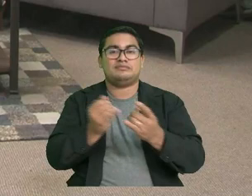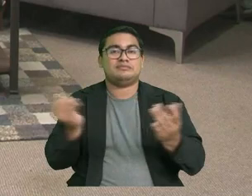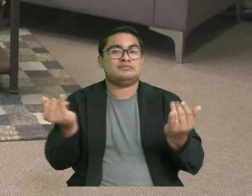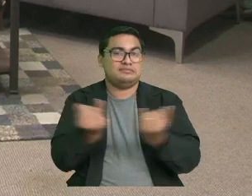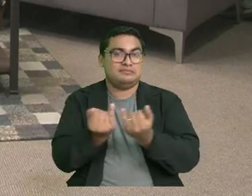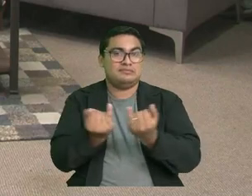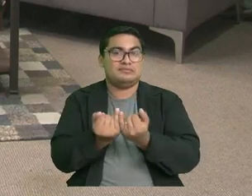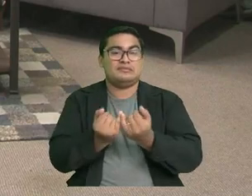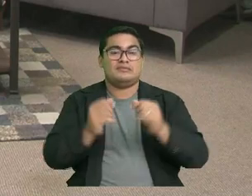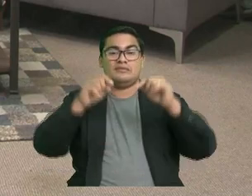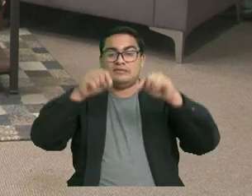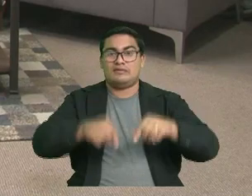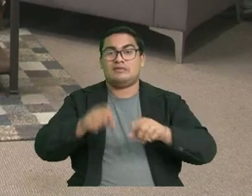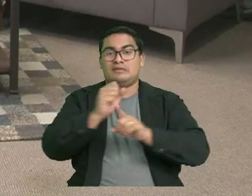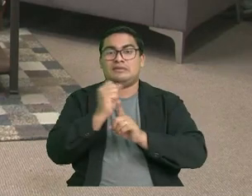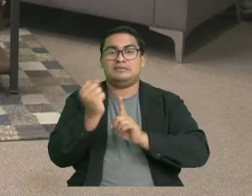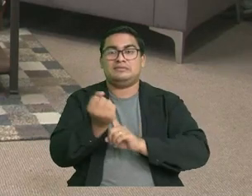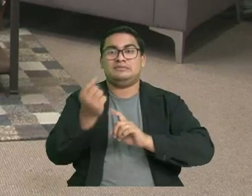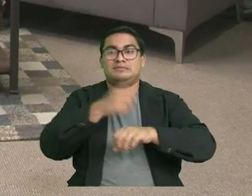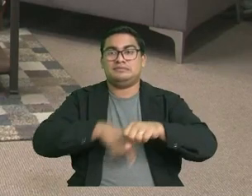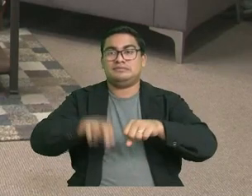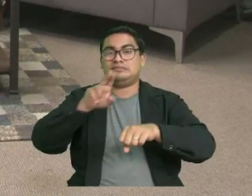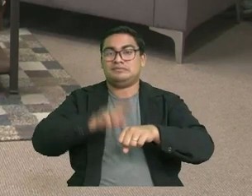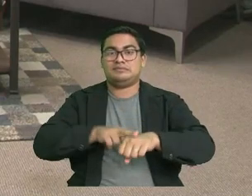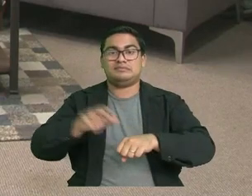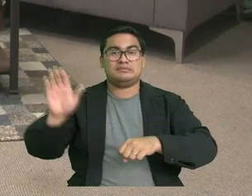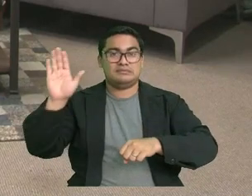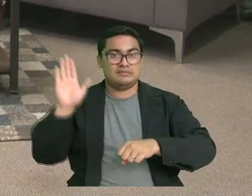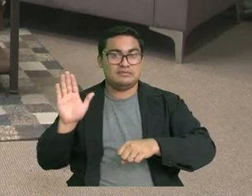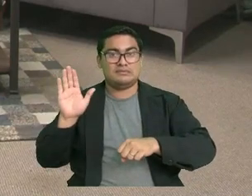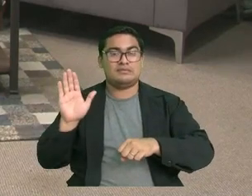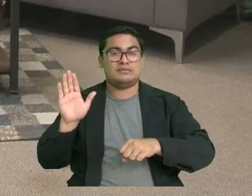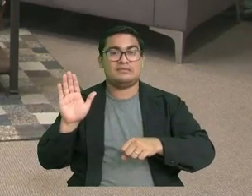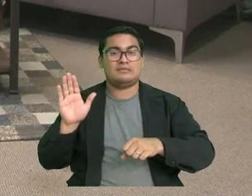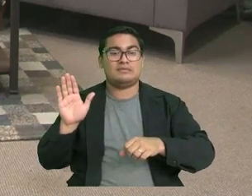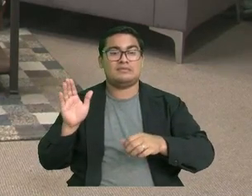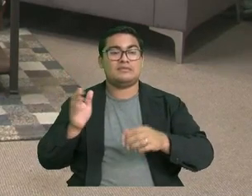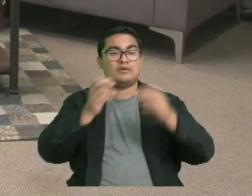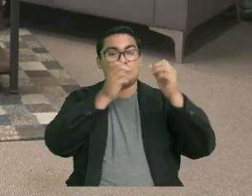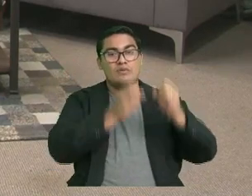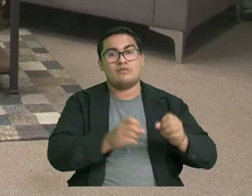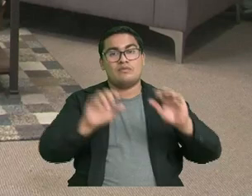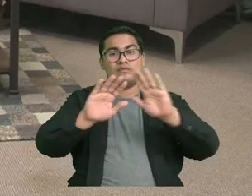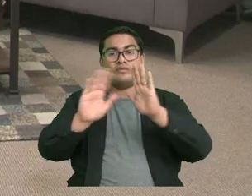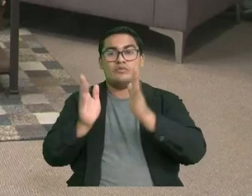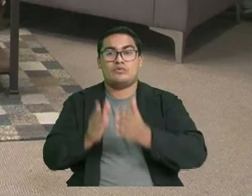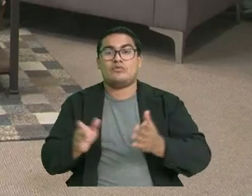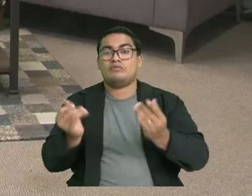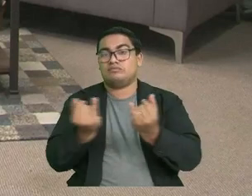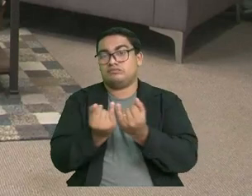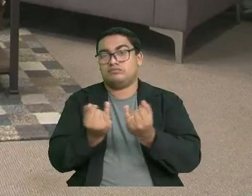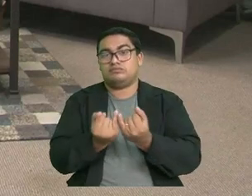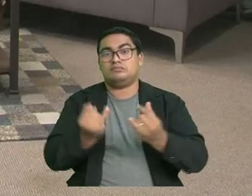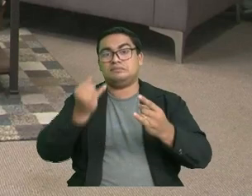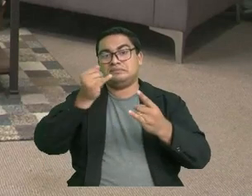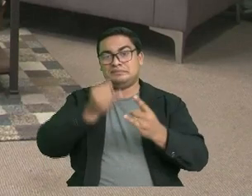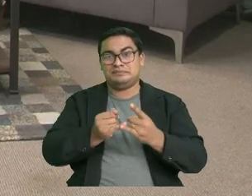este es un parlamento comprometido con la equidad de género, porque quiere decir